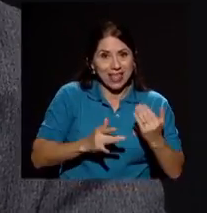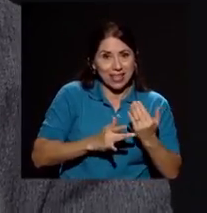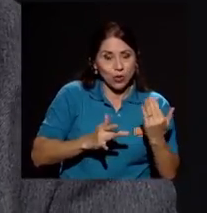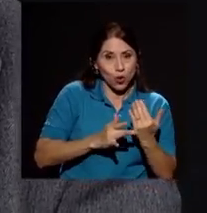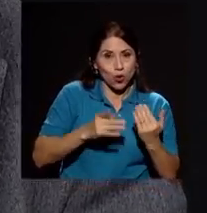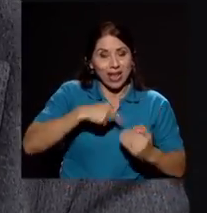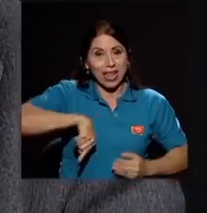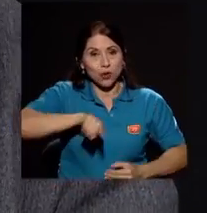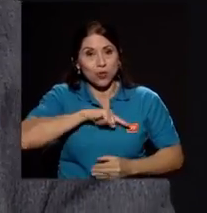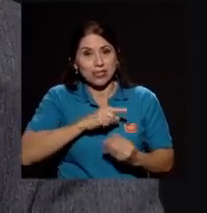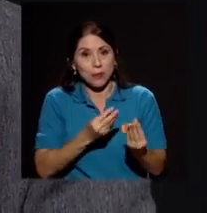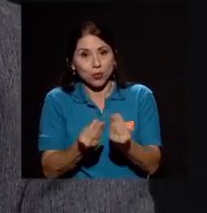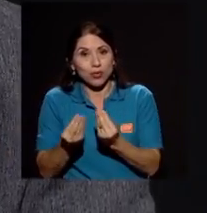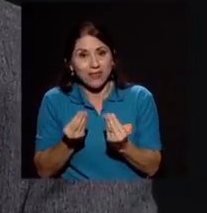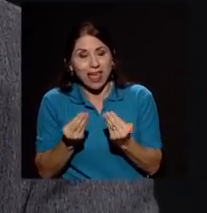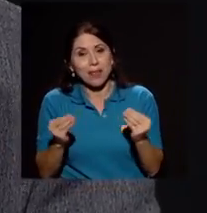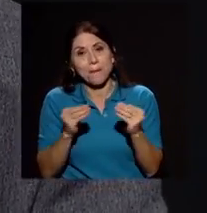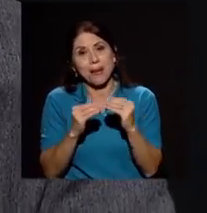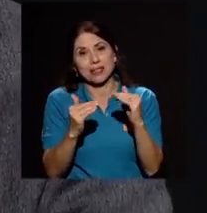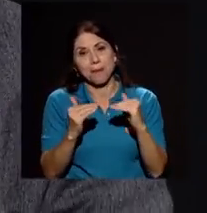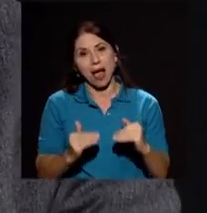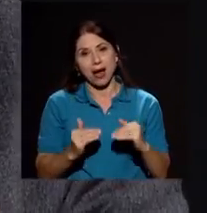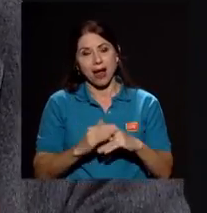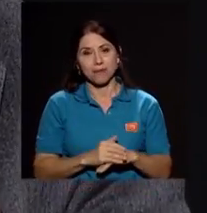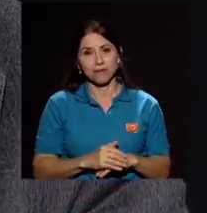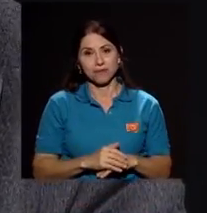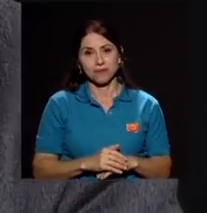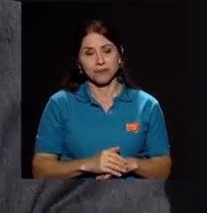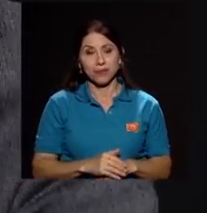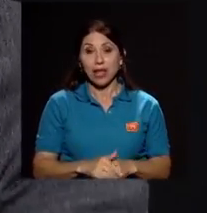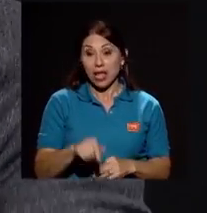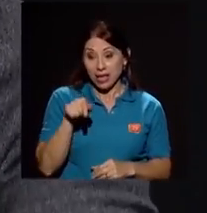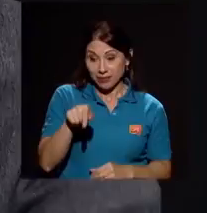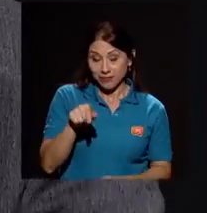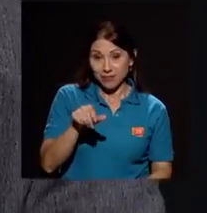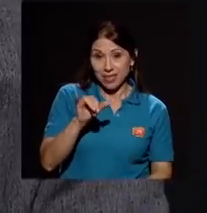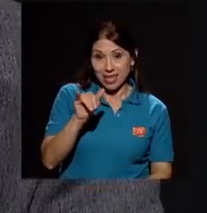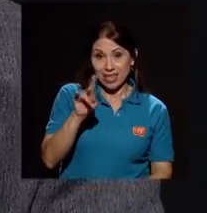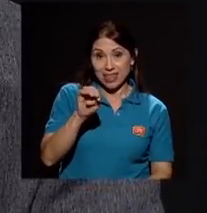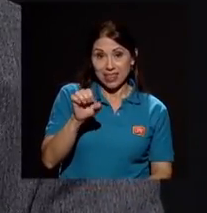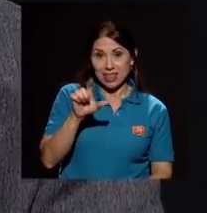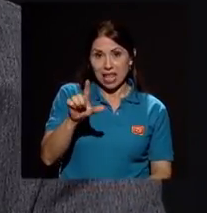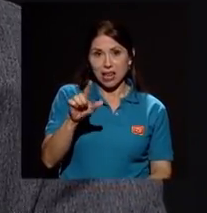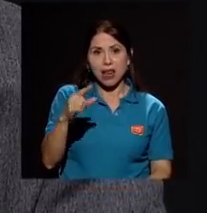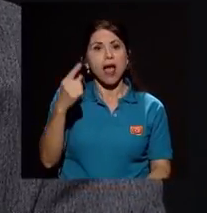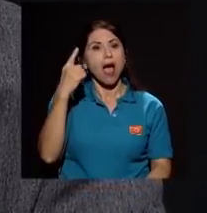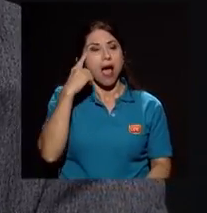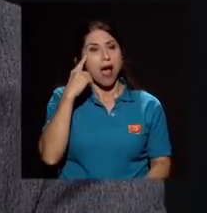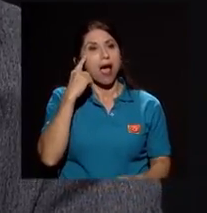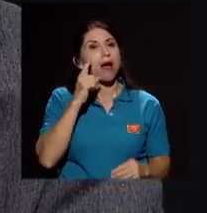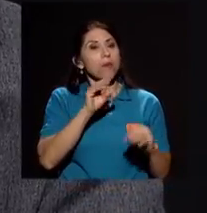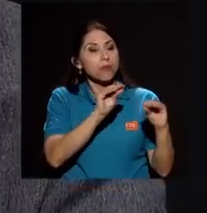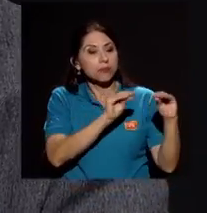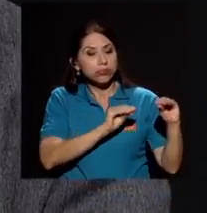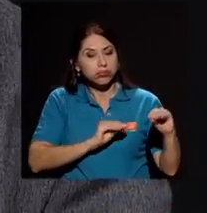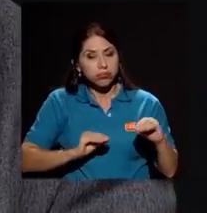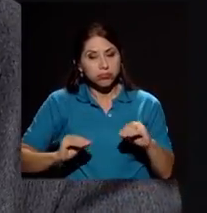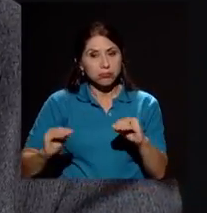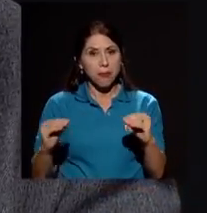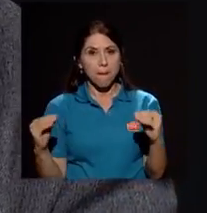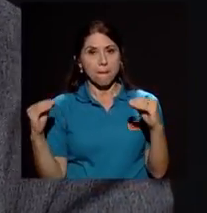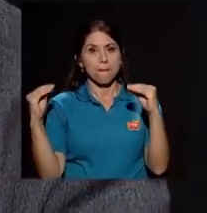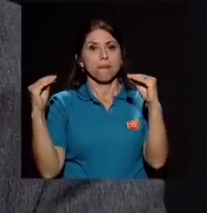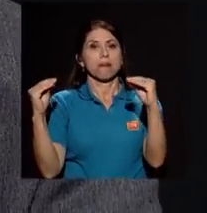baja este anuncio de intel está este movimiento en intel a moverse en la cadena de valor de intel y llevarnos